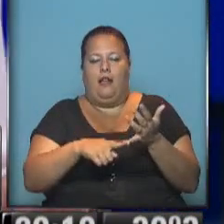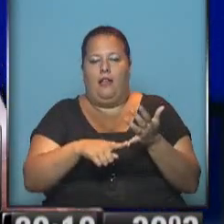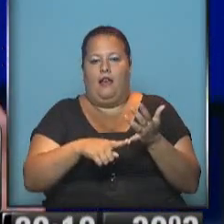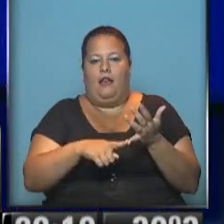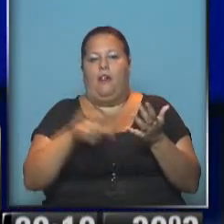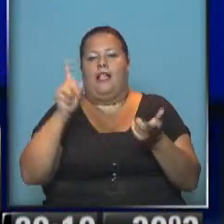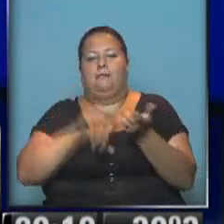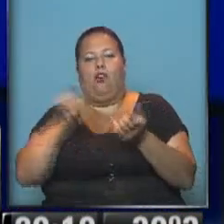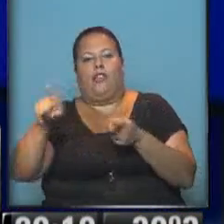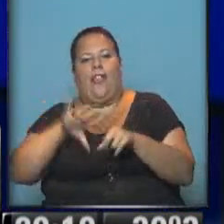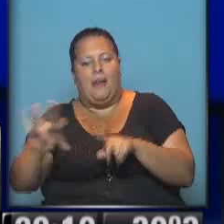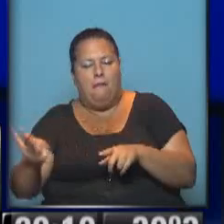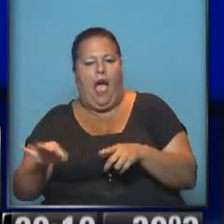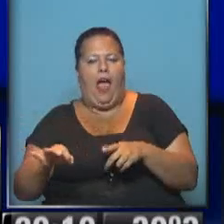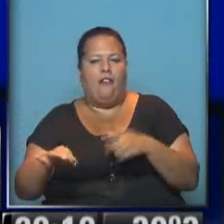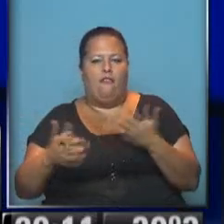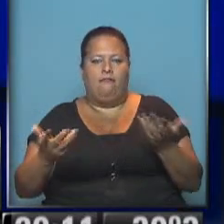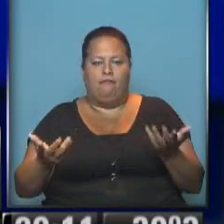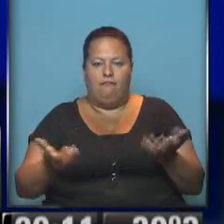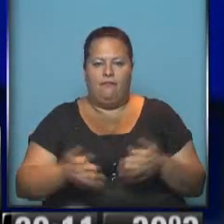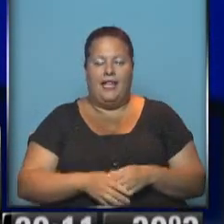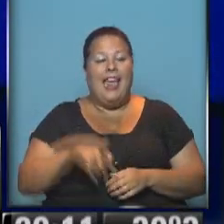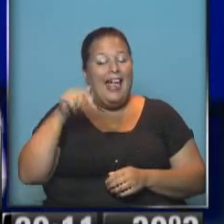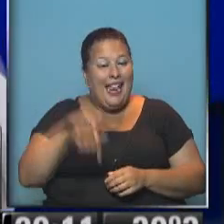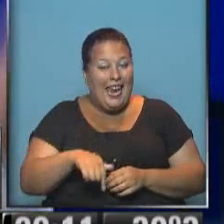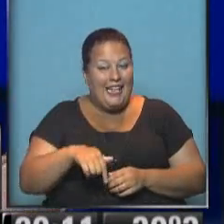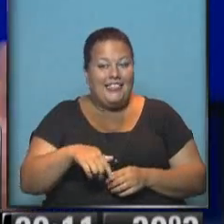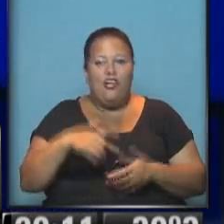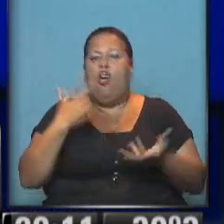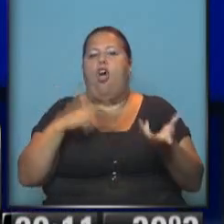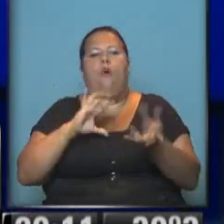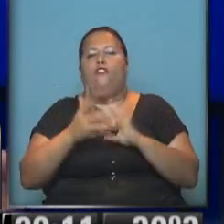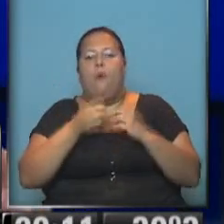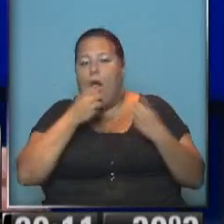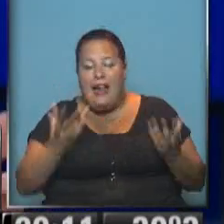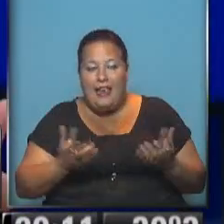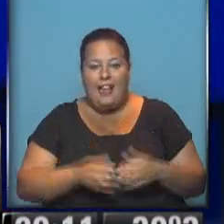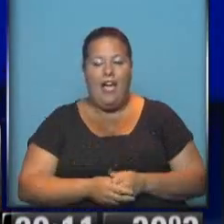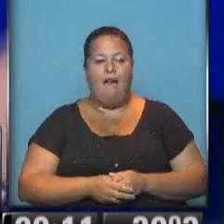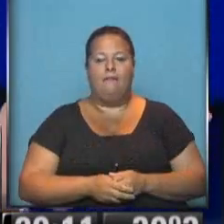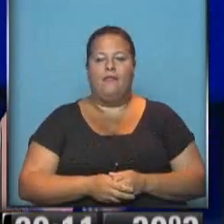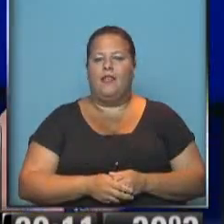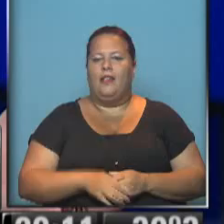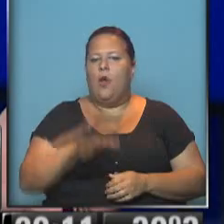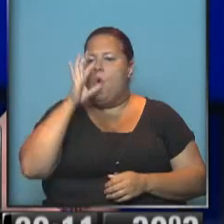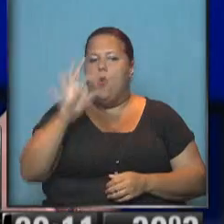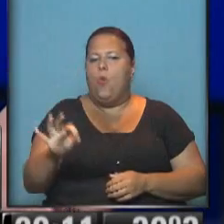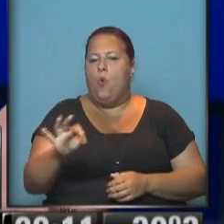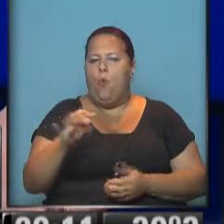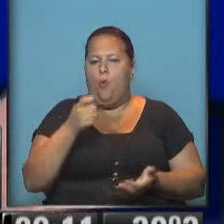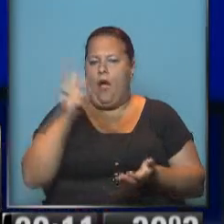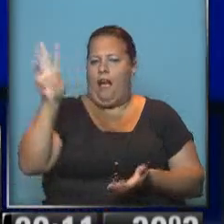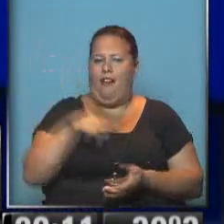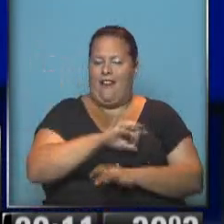la mujer de su hermano, es decir... Esto, desde donde se vea, nunca se cobró absolutamente